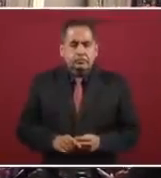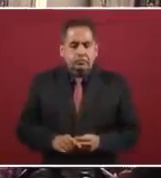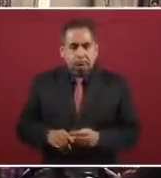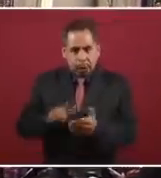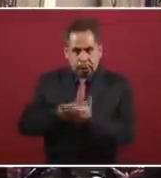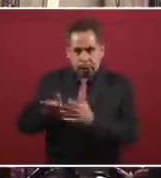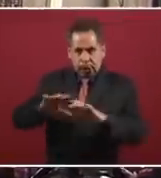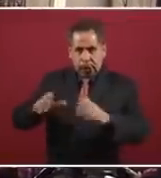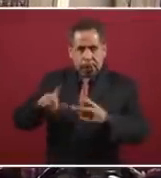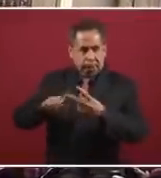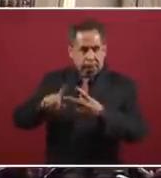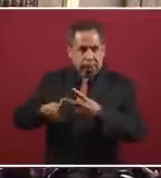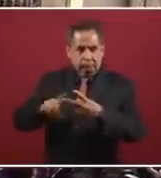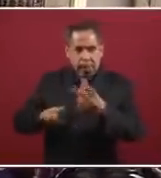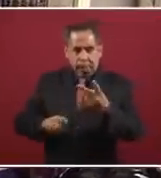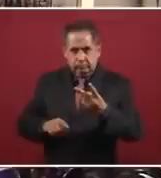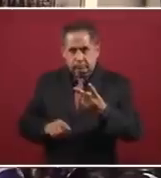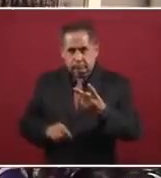impulso